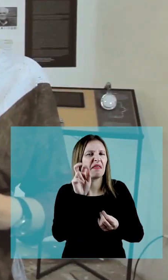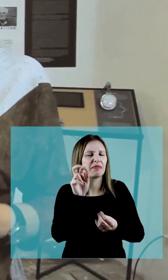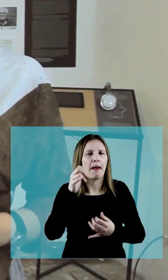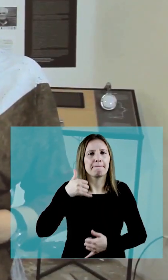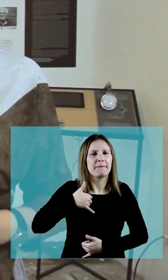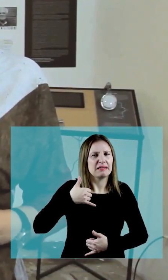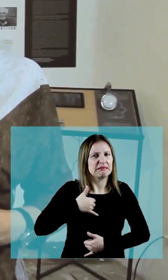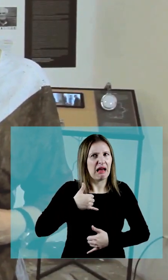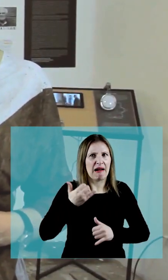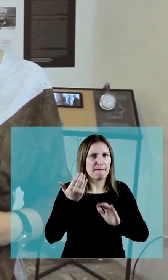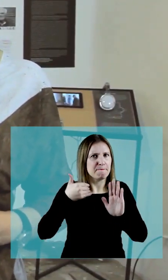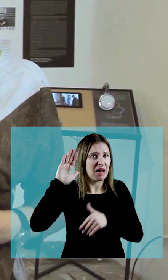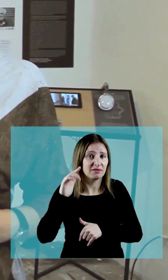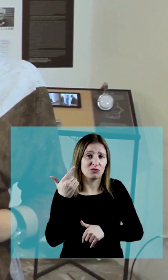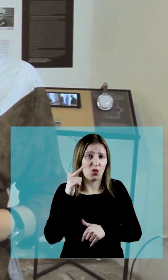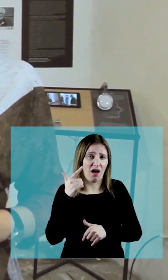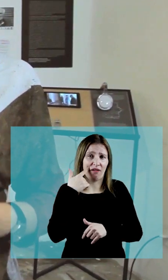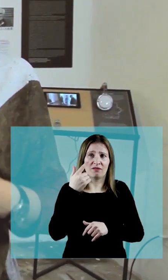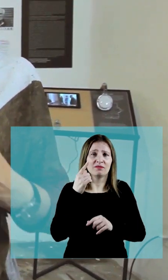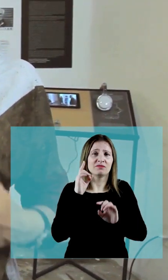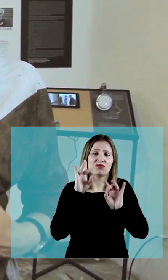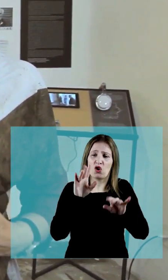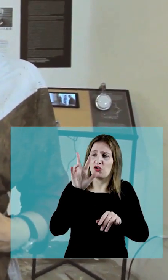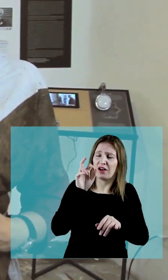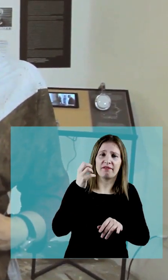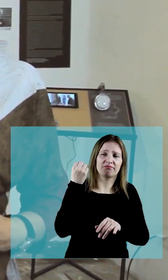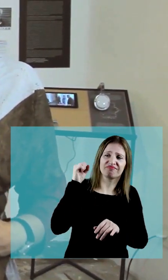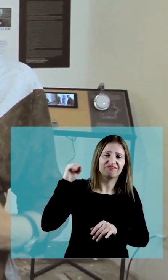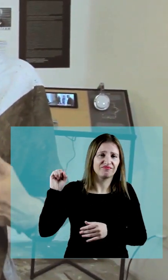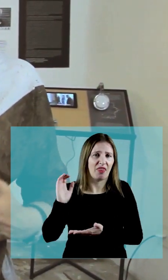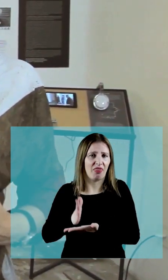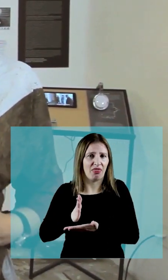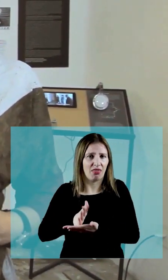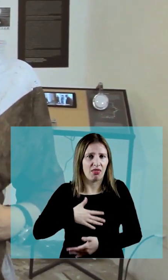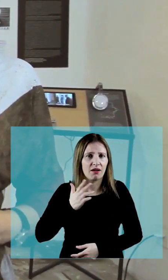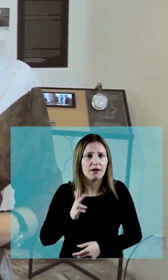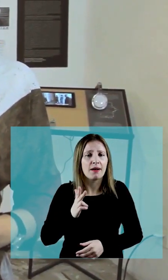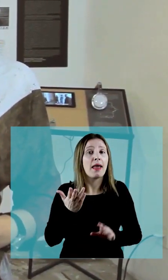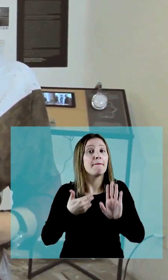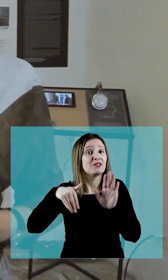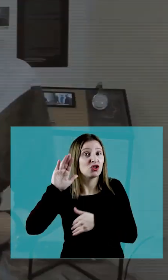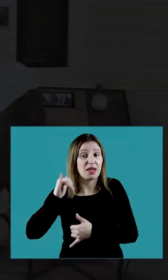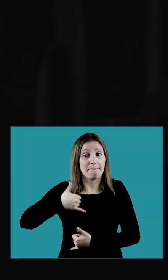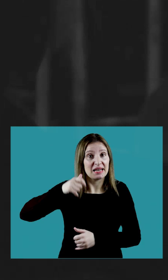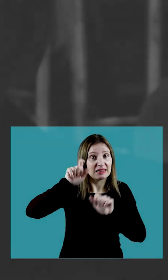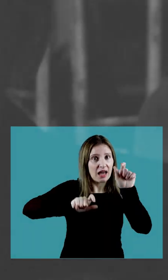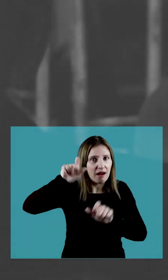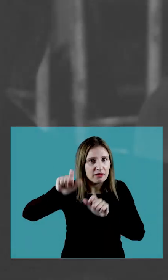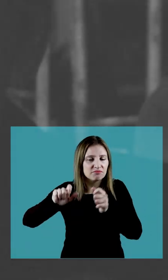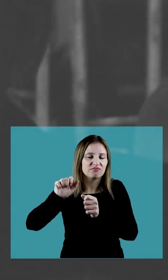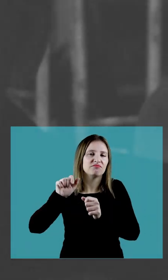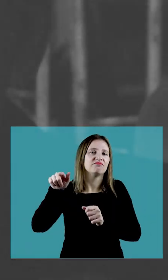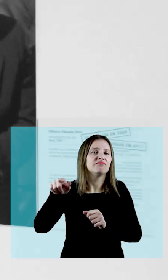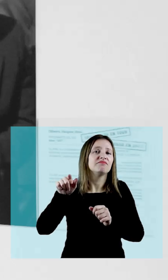procesados por delitos de lesa humanidad y la mayor parte de ellos cumple su pena en régimen